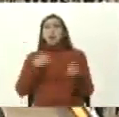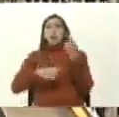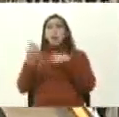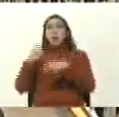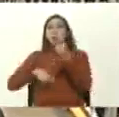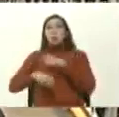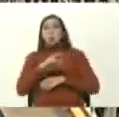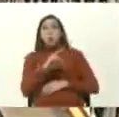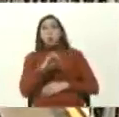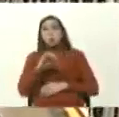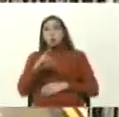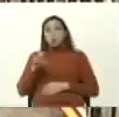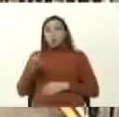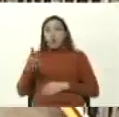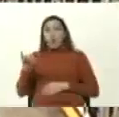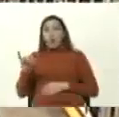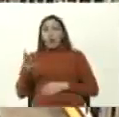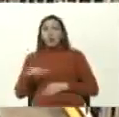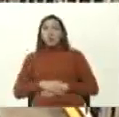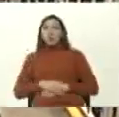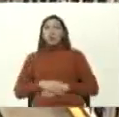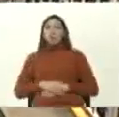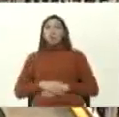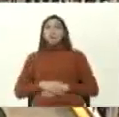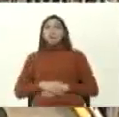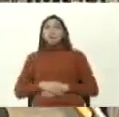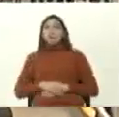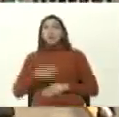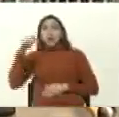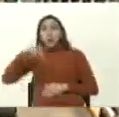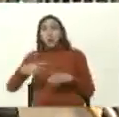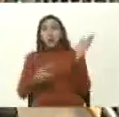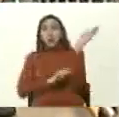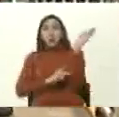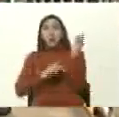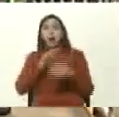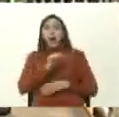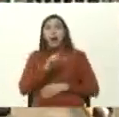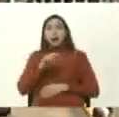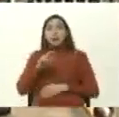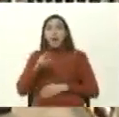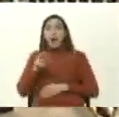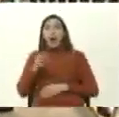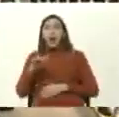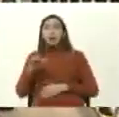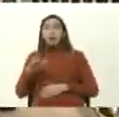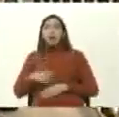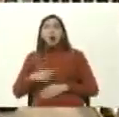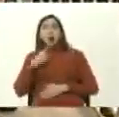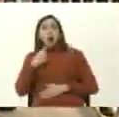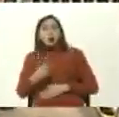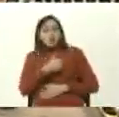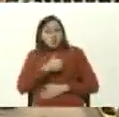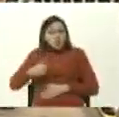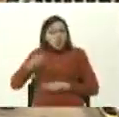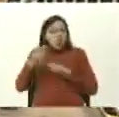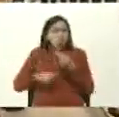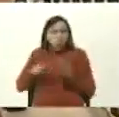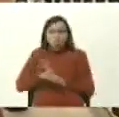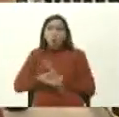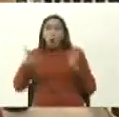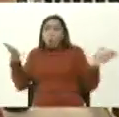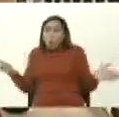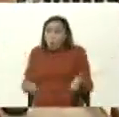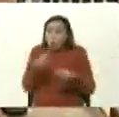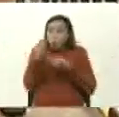Rugel, acá aquí en la parroquia de Altagracia. Quiero decirle que hay una gran